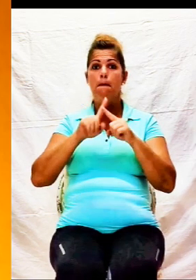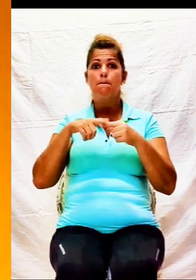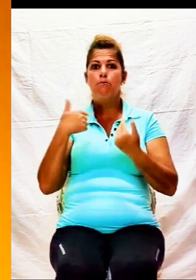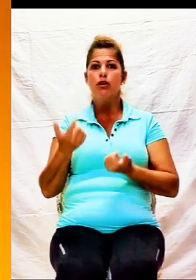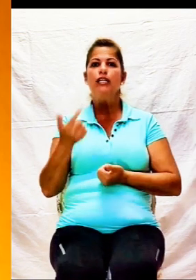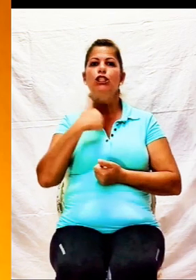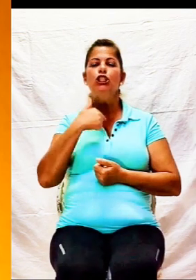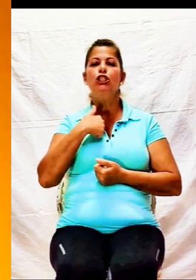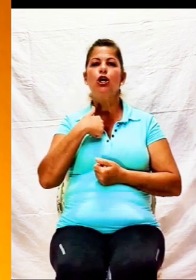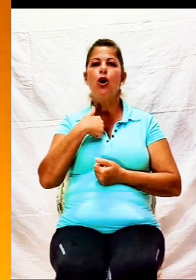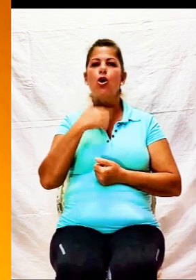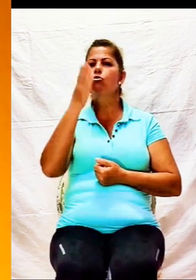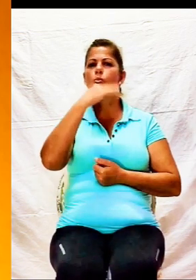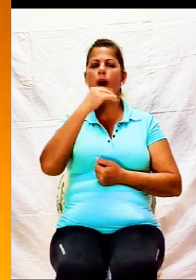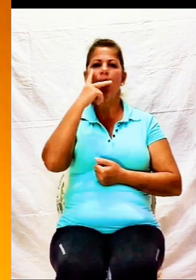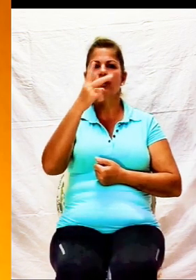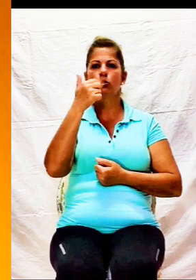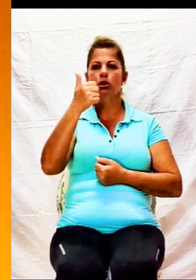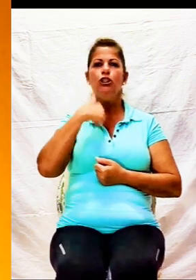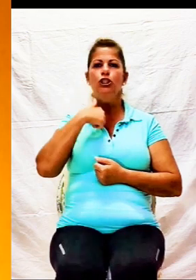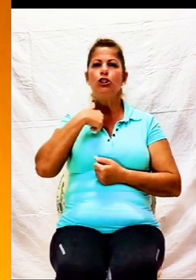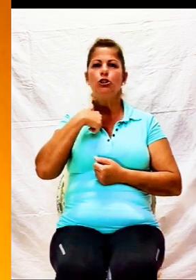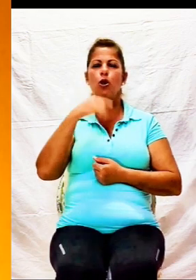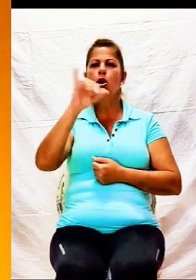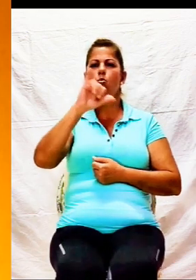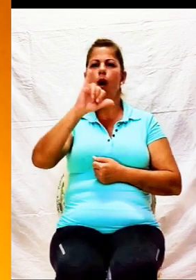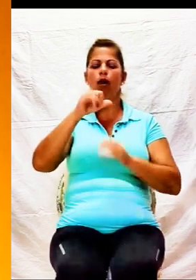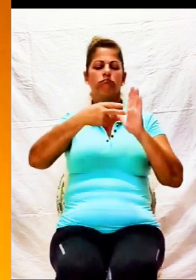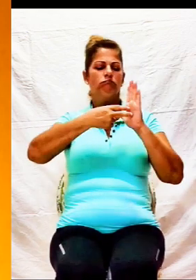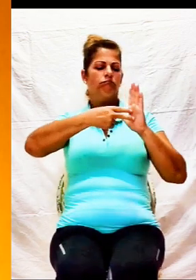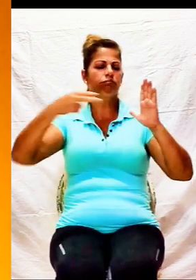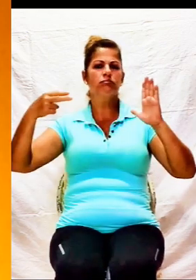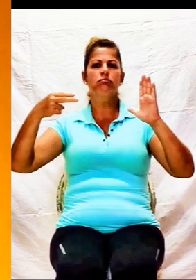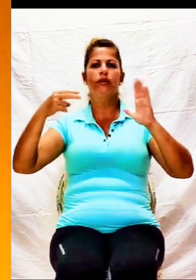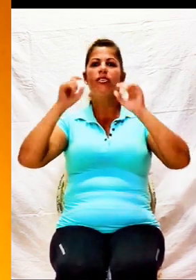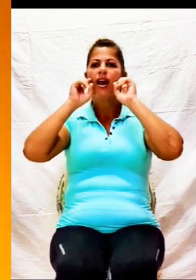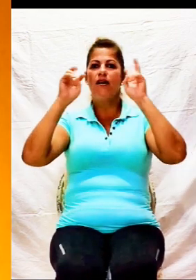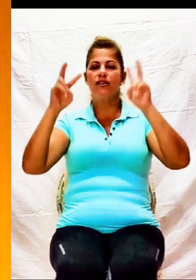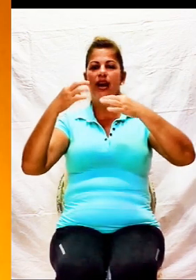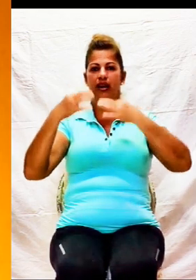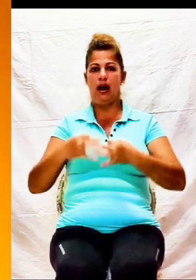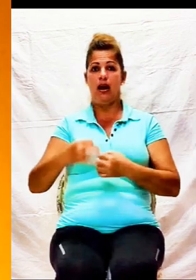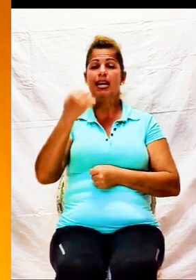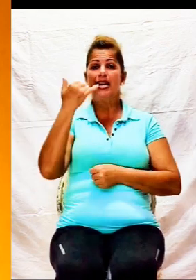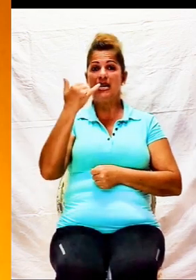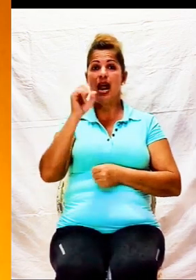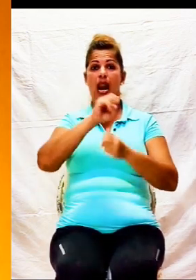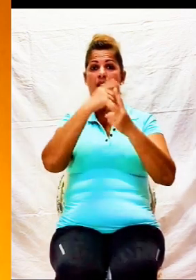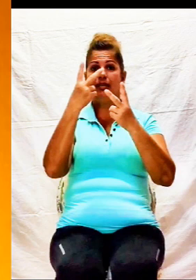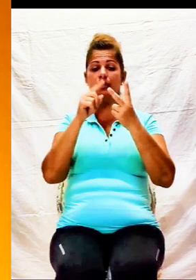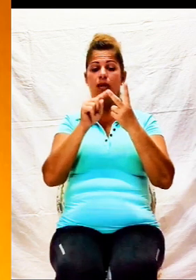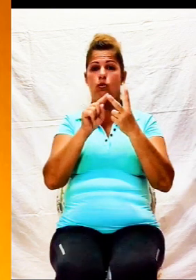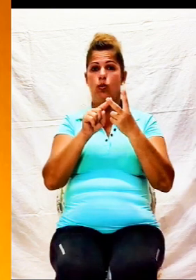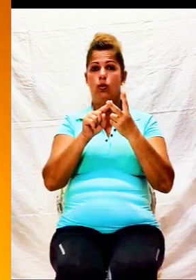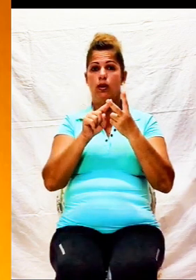La primera, porque al estar distraído, me desconecto de la vida real. Y